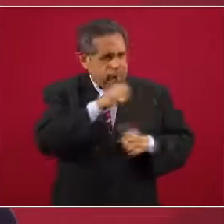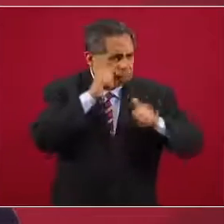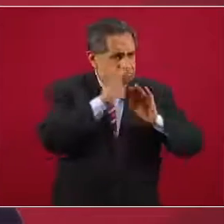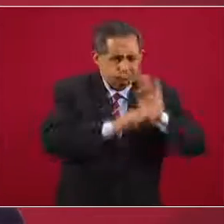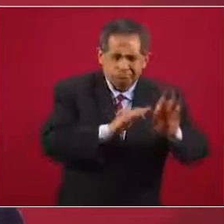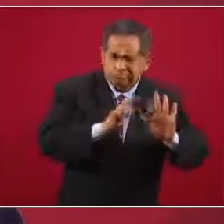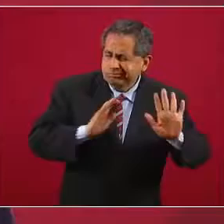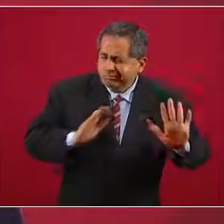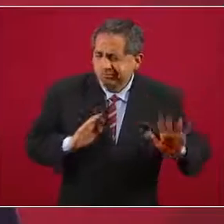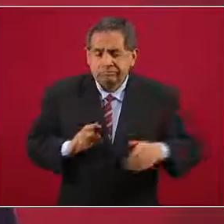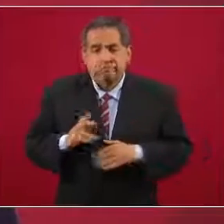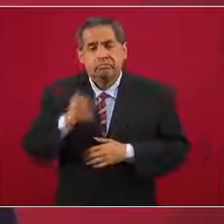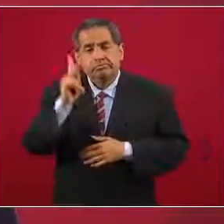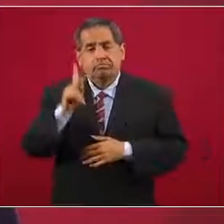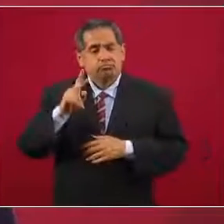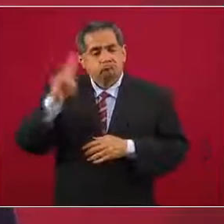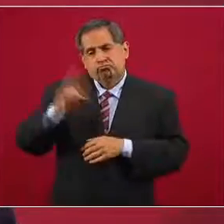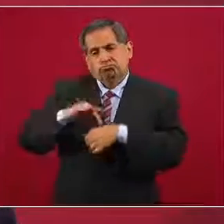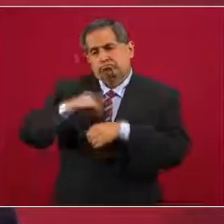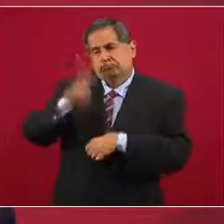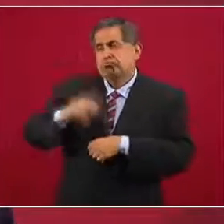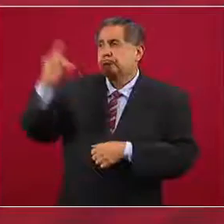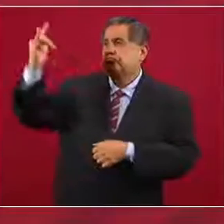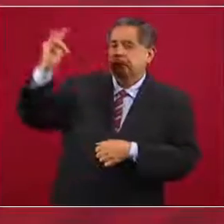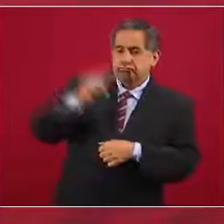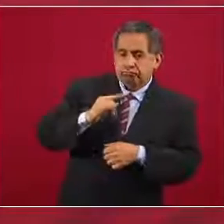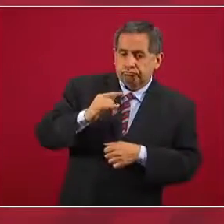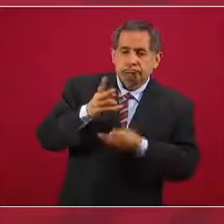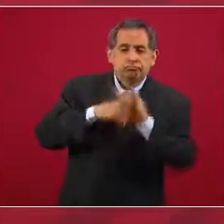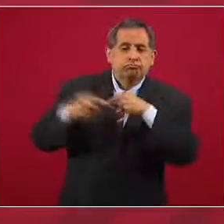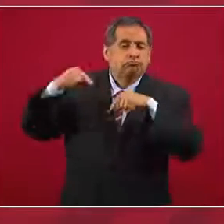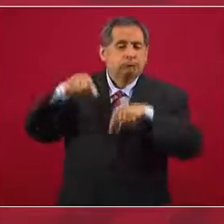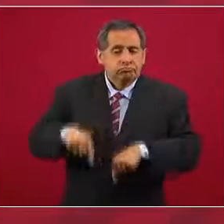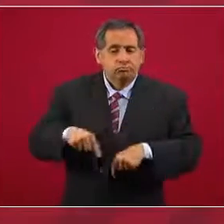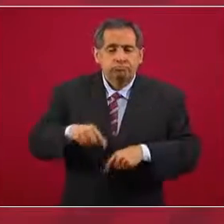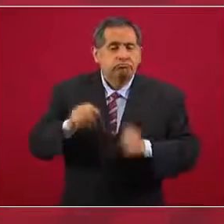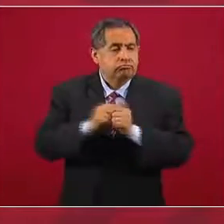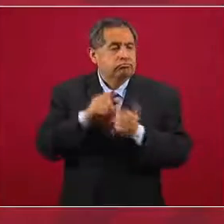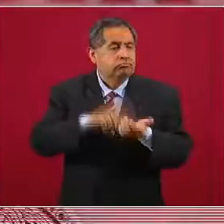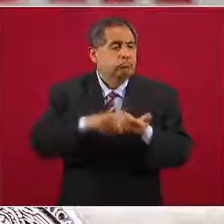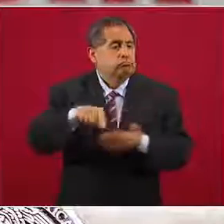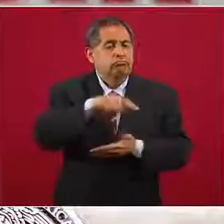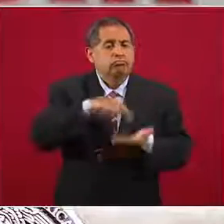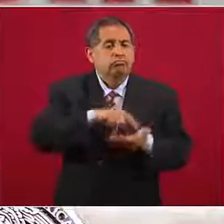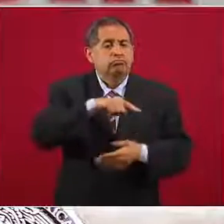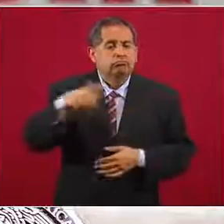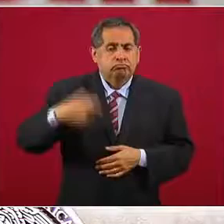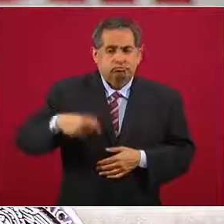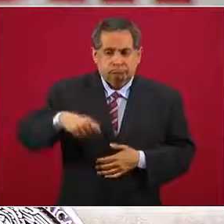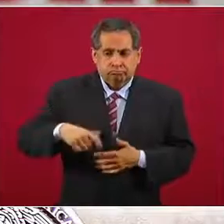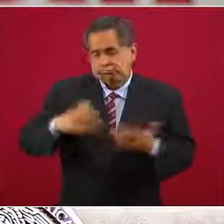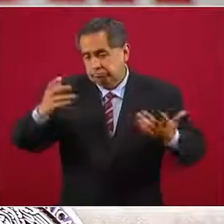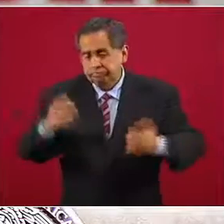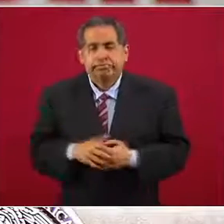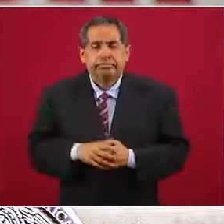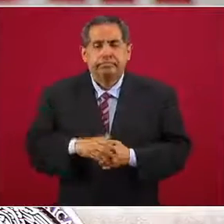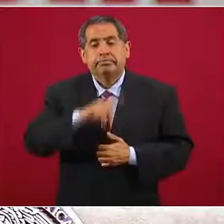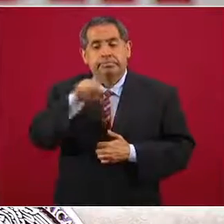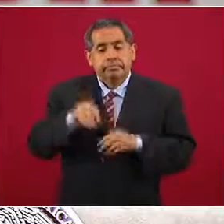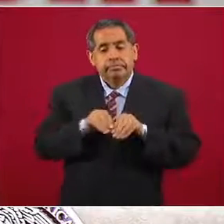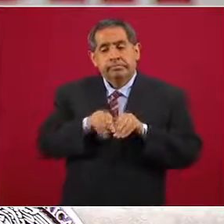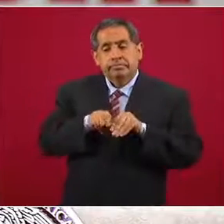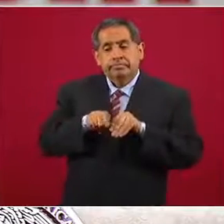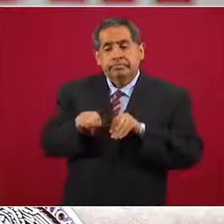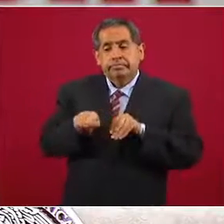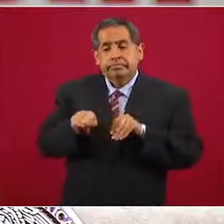atención. Pero esa es una realidad. La epidemia llegó a zonas urbanas adineradas. Posteriormente se empezó a desplazar